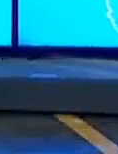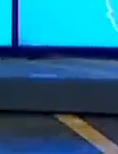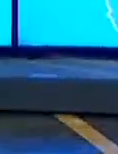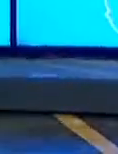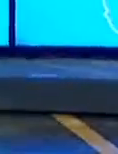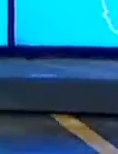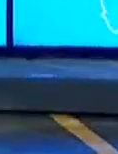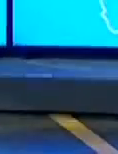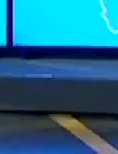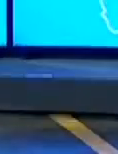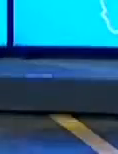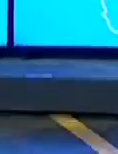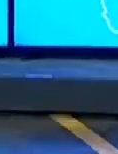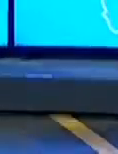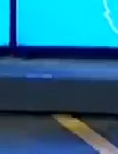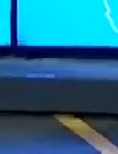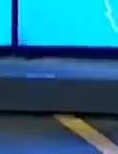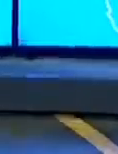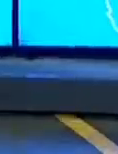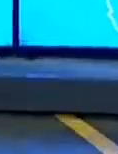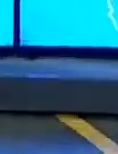no no